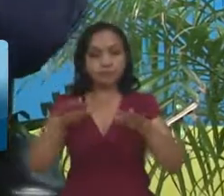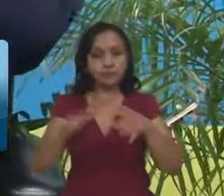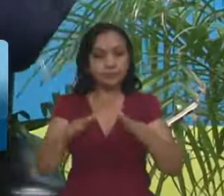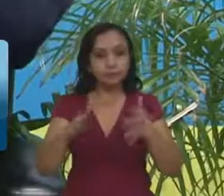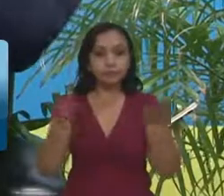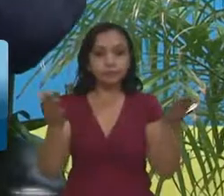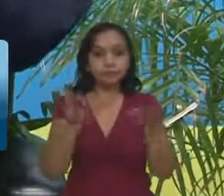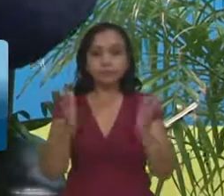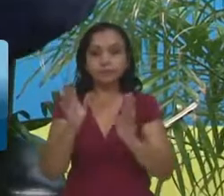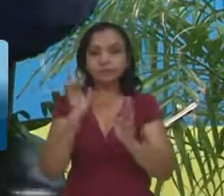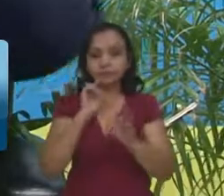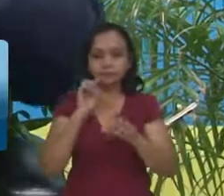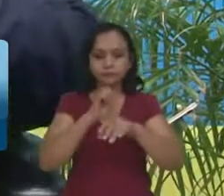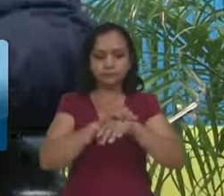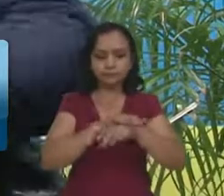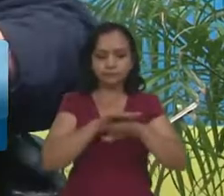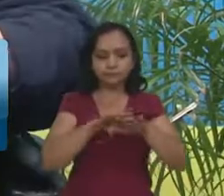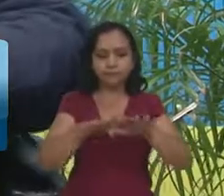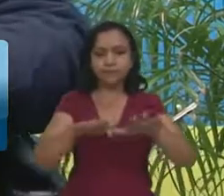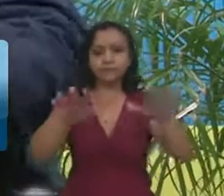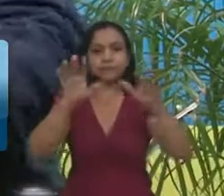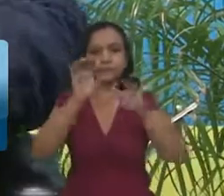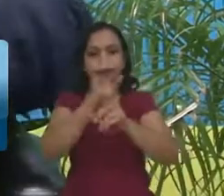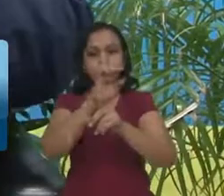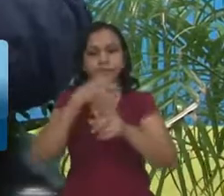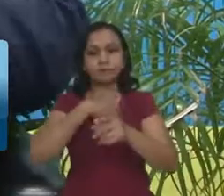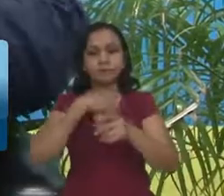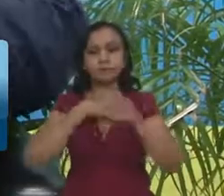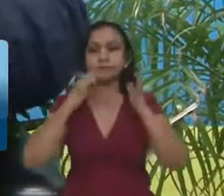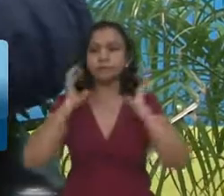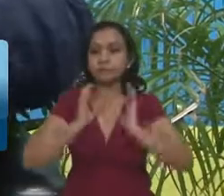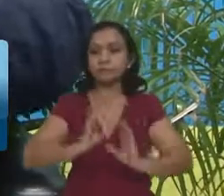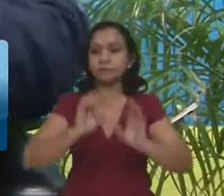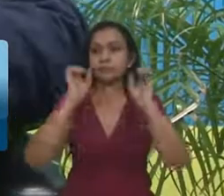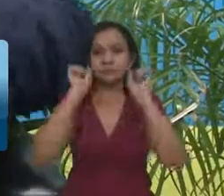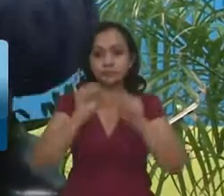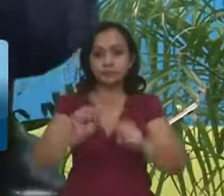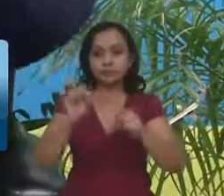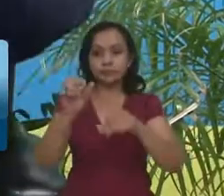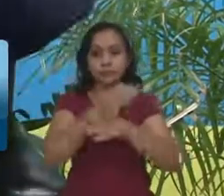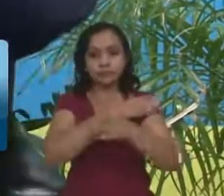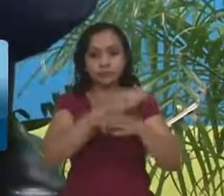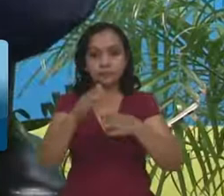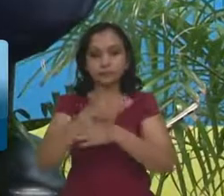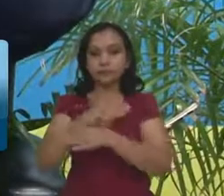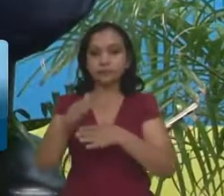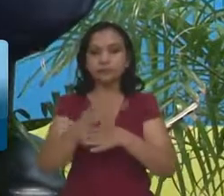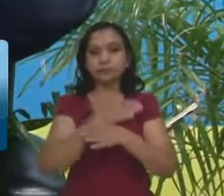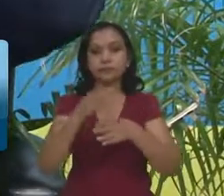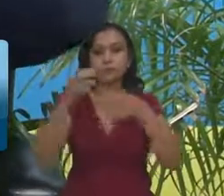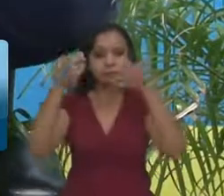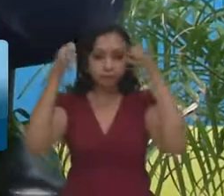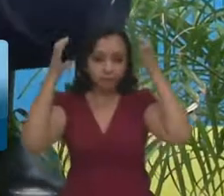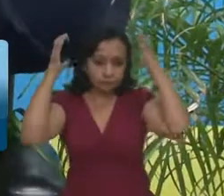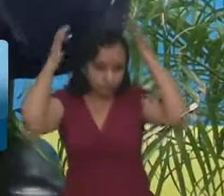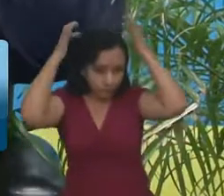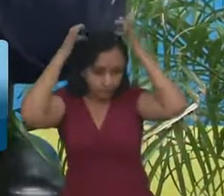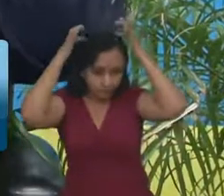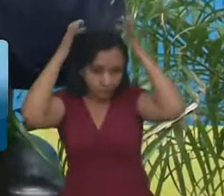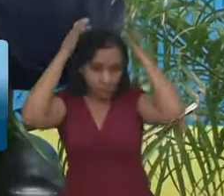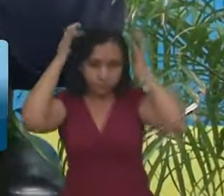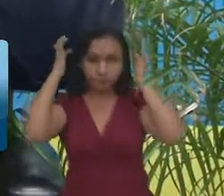él ramifica a varias partes del organismo, se pueden dividir en varias partes. Por ejemplo, en las partes craneales, las